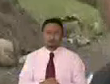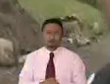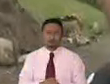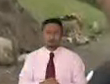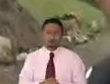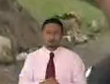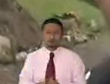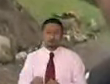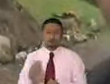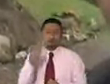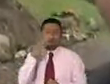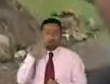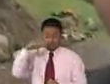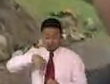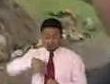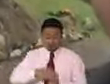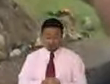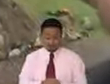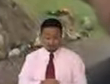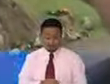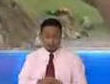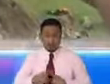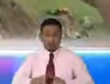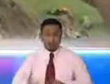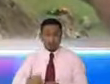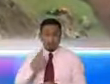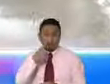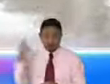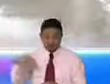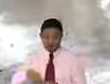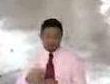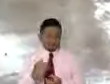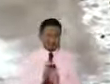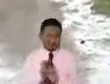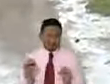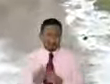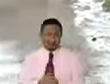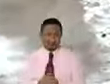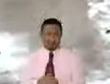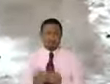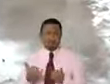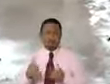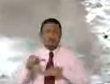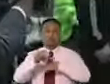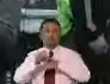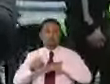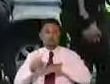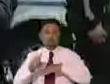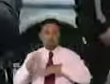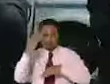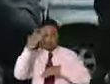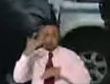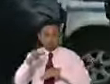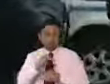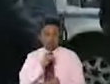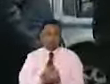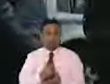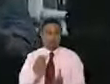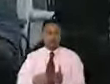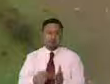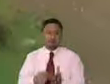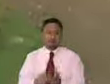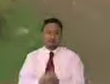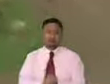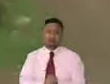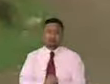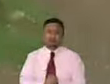la madre está aquí, señor padre no está aquí. Con la necropsia se conocerá la verdad, informó desde la ciudad de